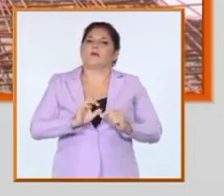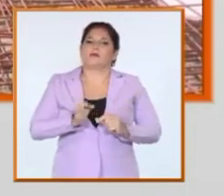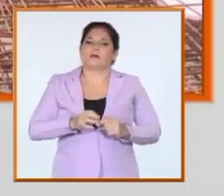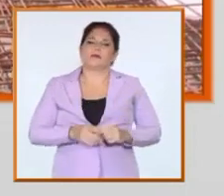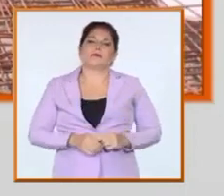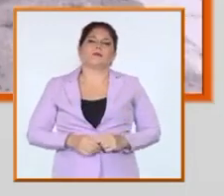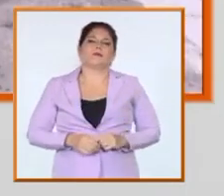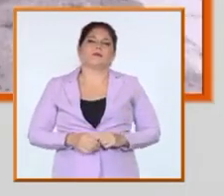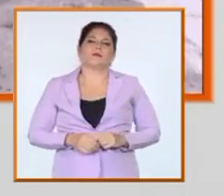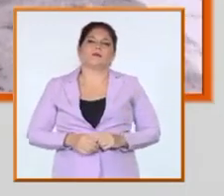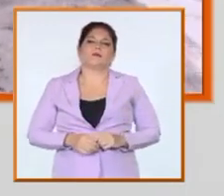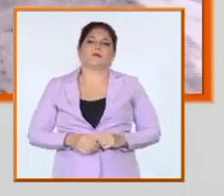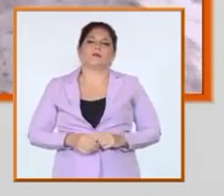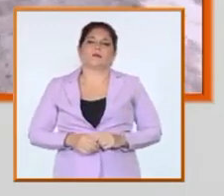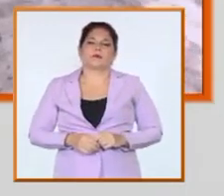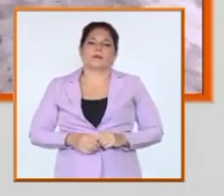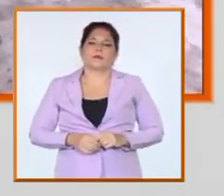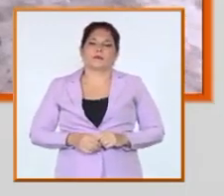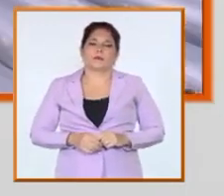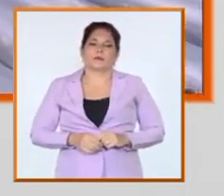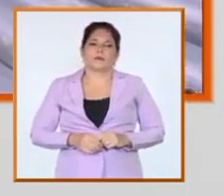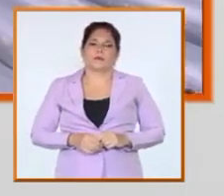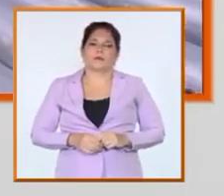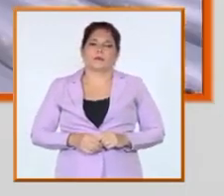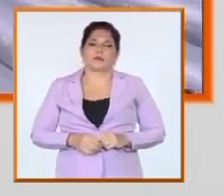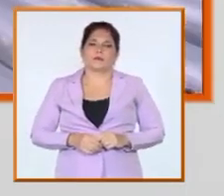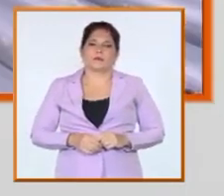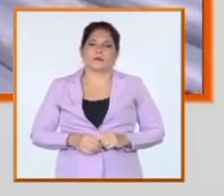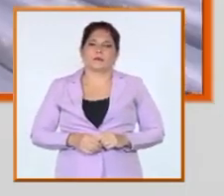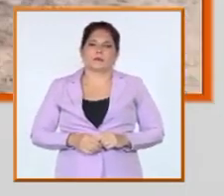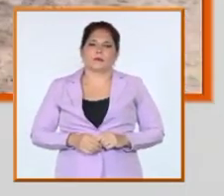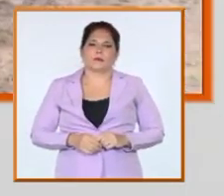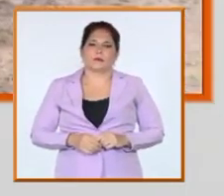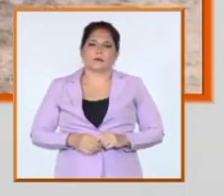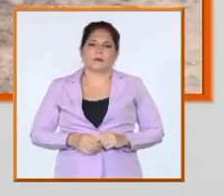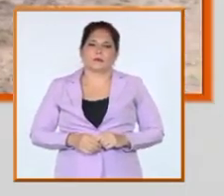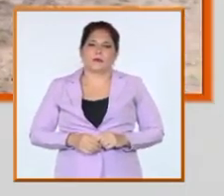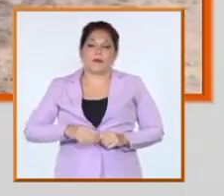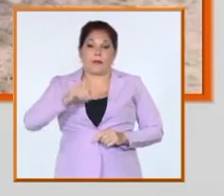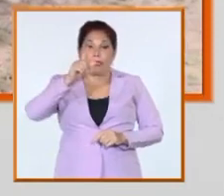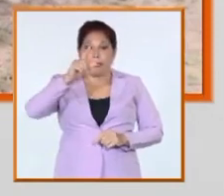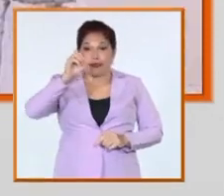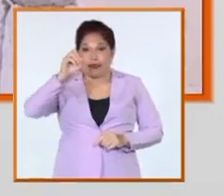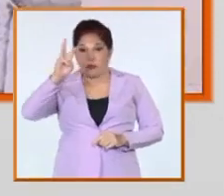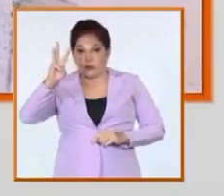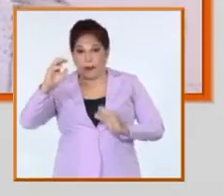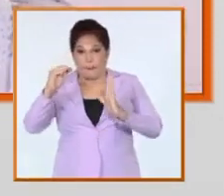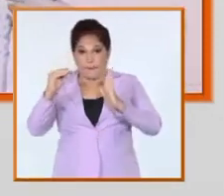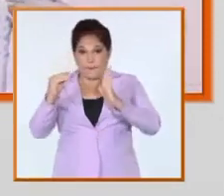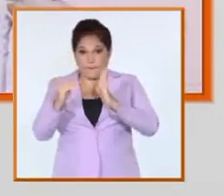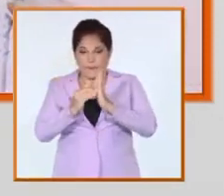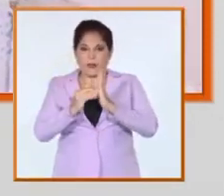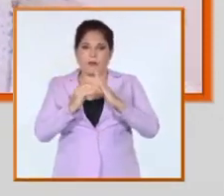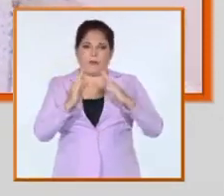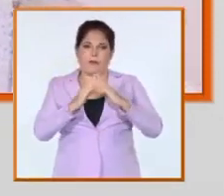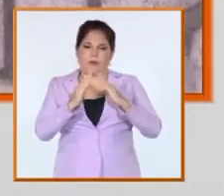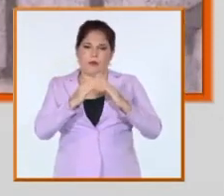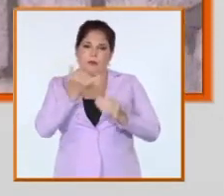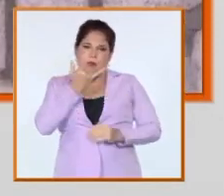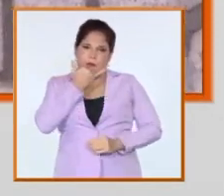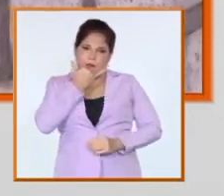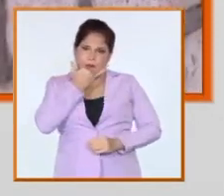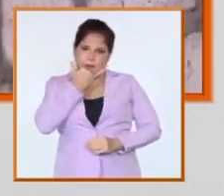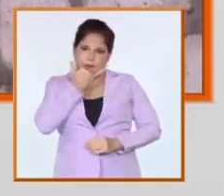esa provincia ese huracán dañó ciento tres mil quinientas cincuenta y nueve viviendas